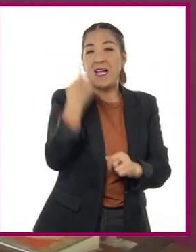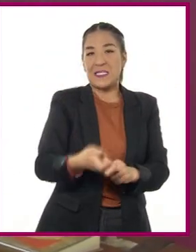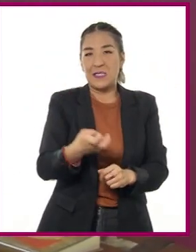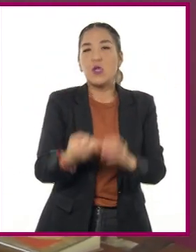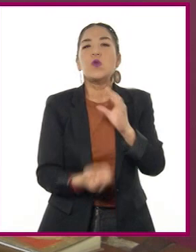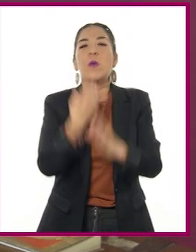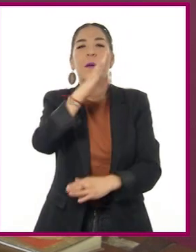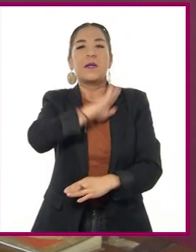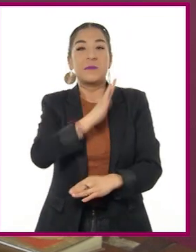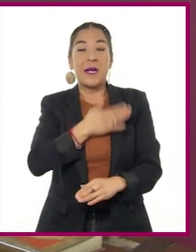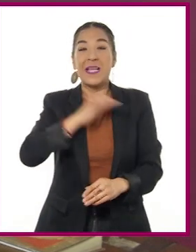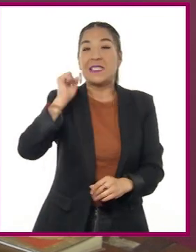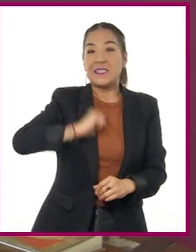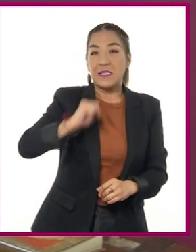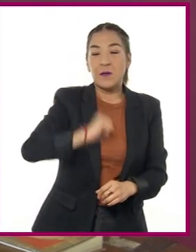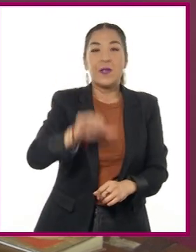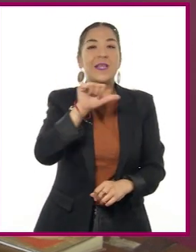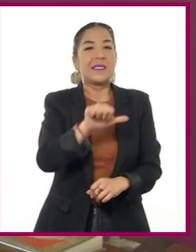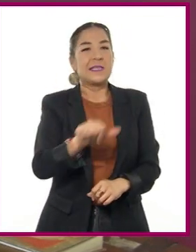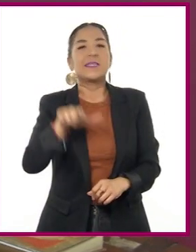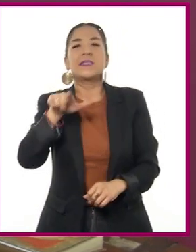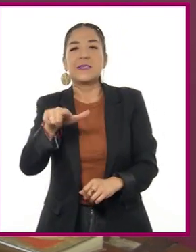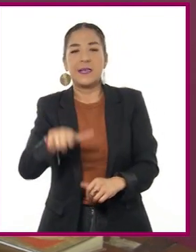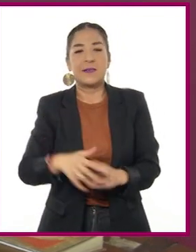durante los siglos XVI y XVII?